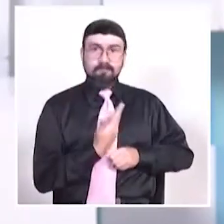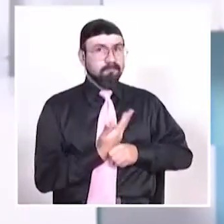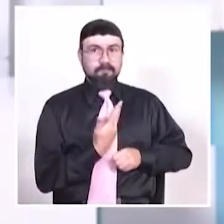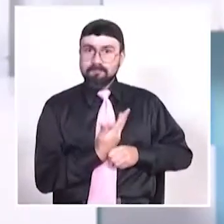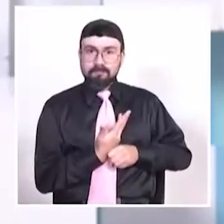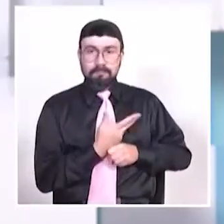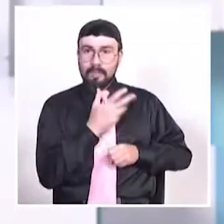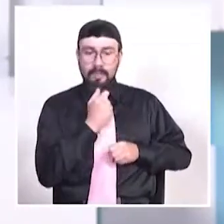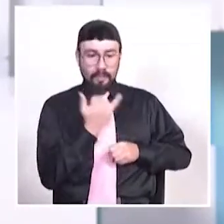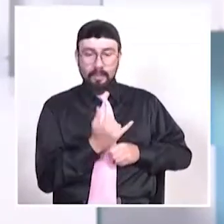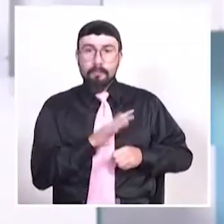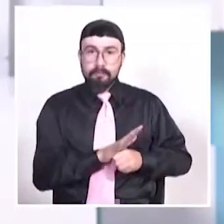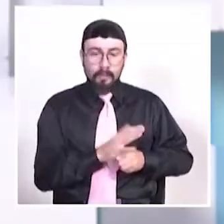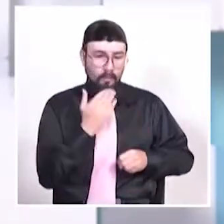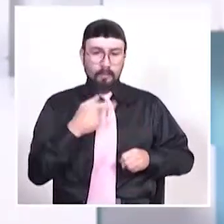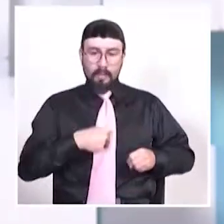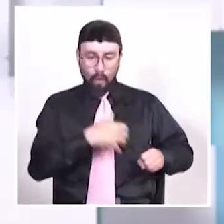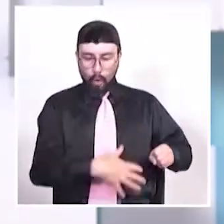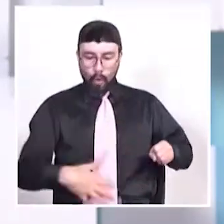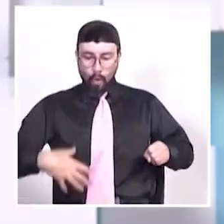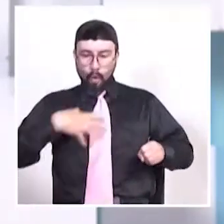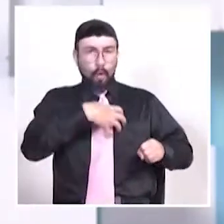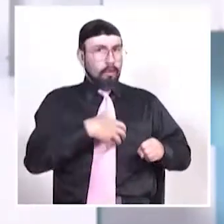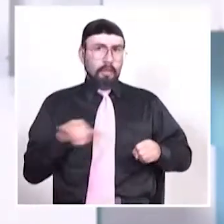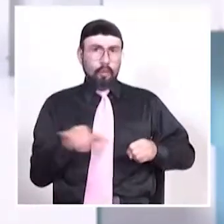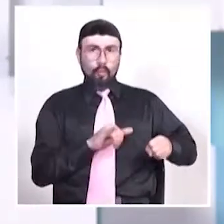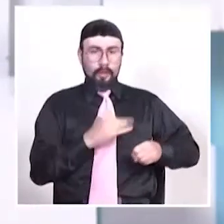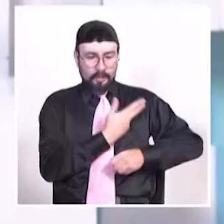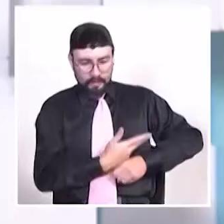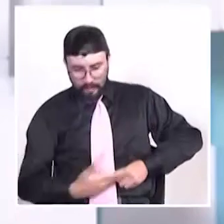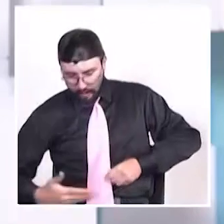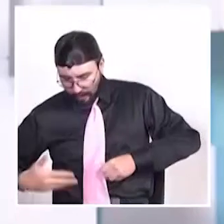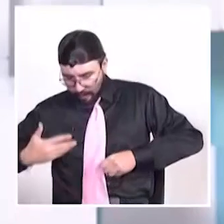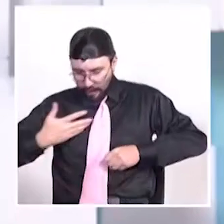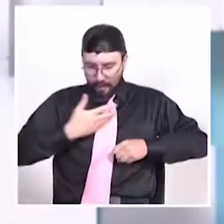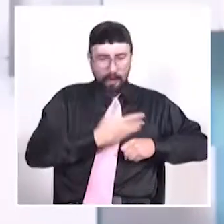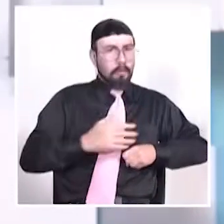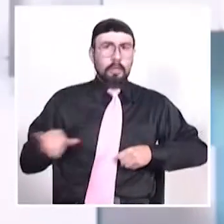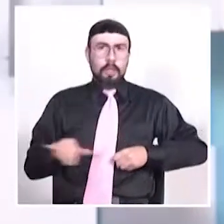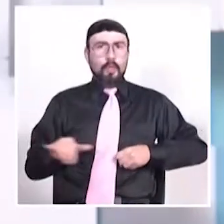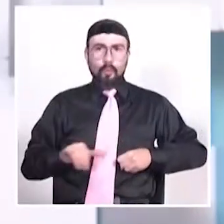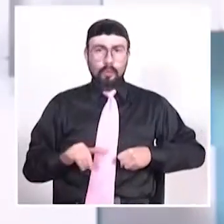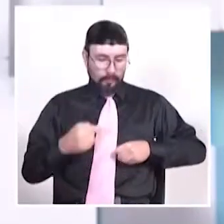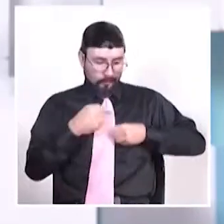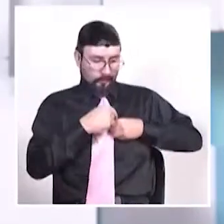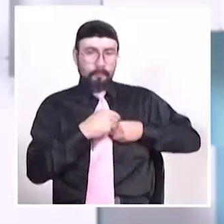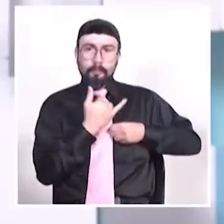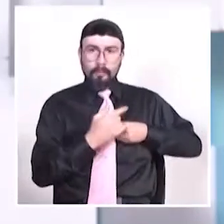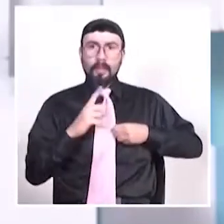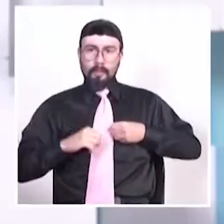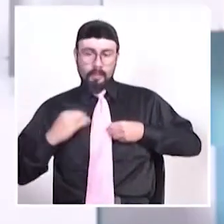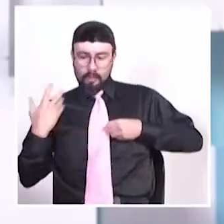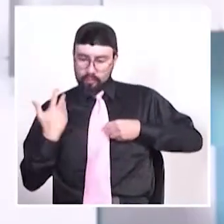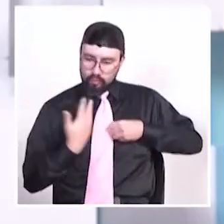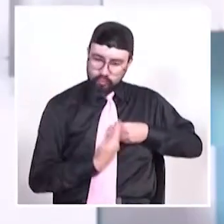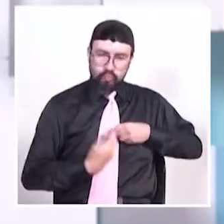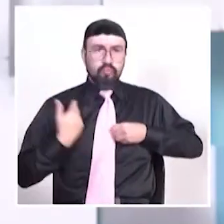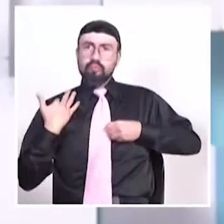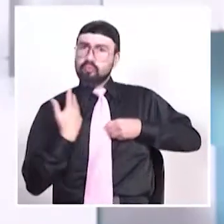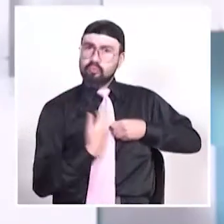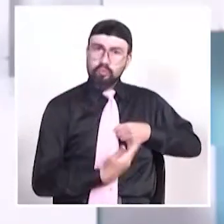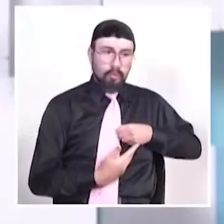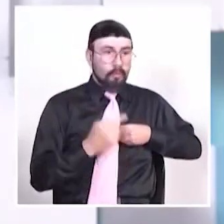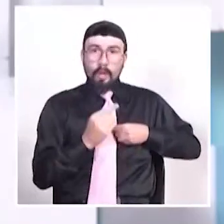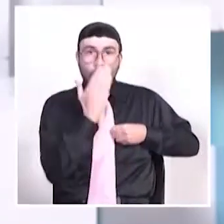nutren, porque como órgano también está nutrido, como órgano también le llega sangre rica en oxígeno, y si no se está